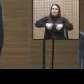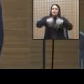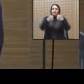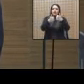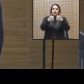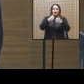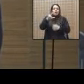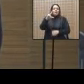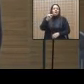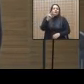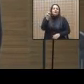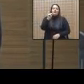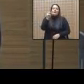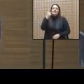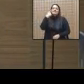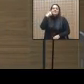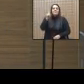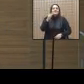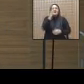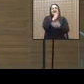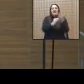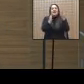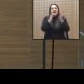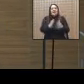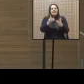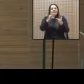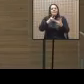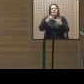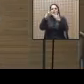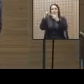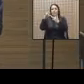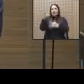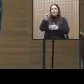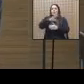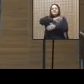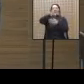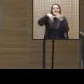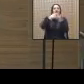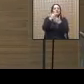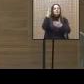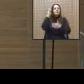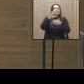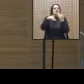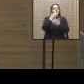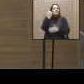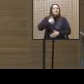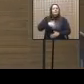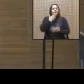para alguien en particular, es para todos y todas. Buenas tardes.